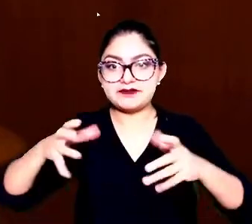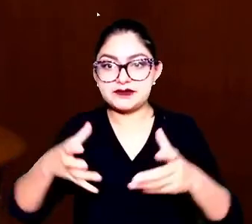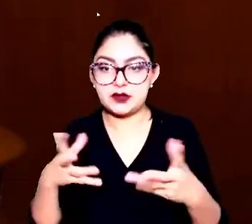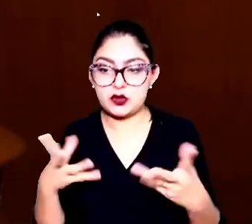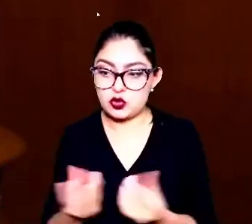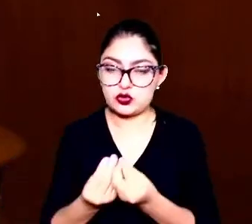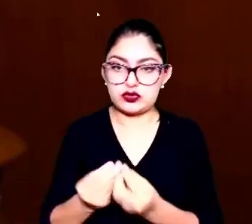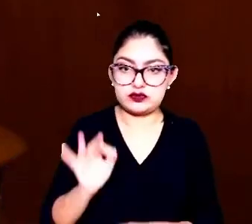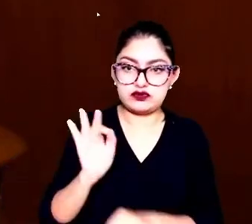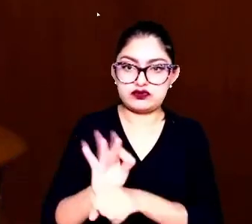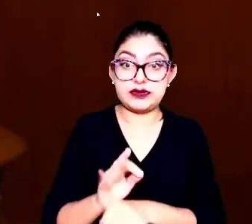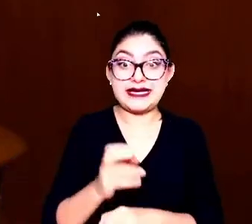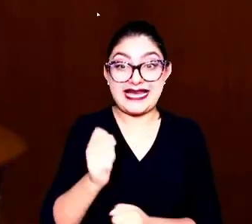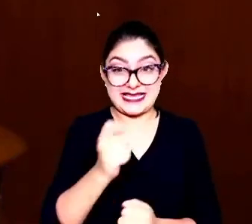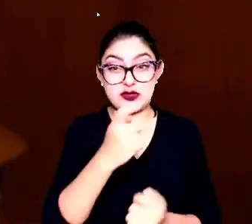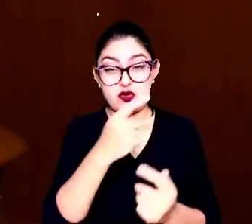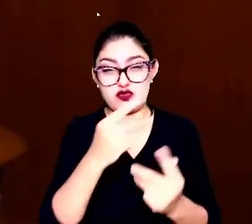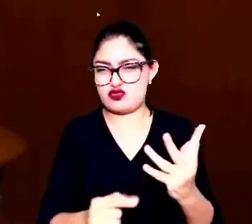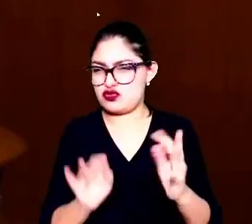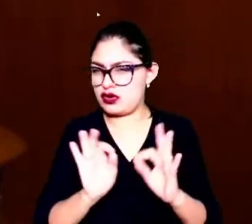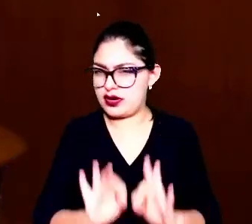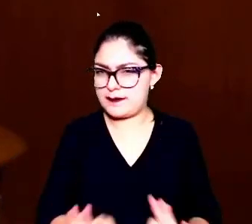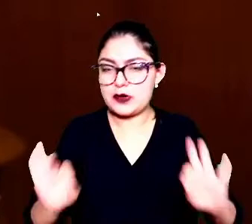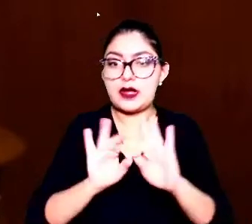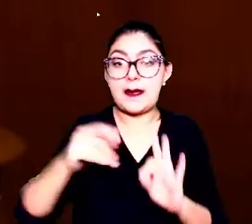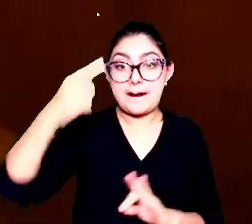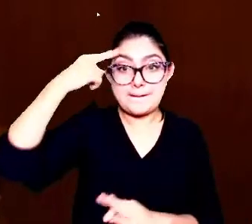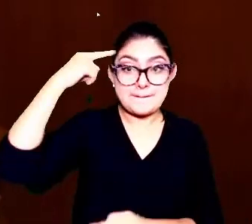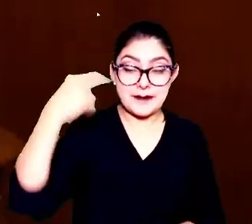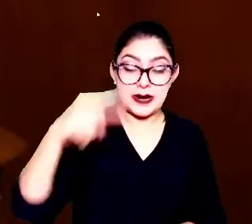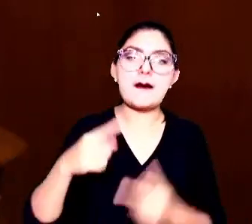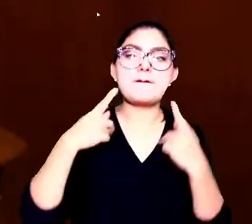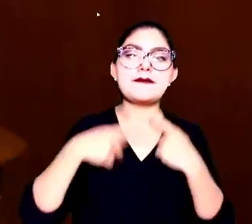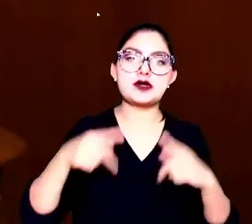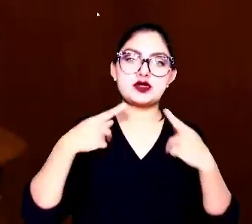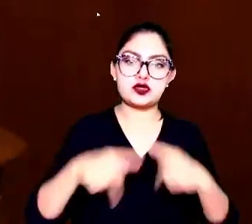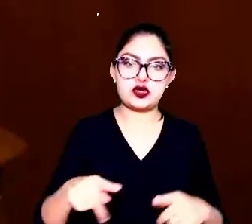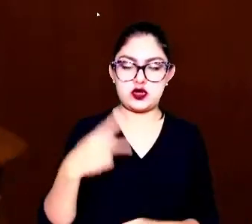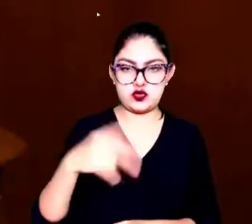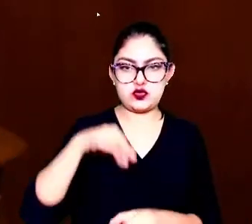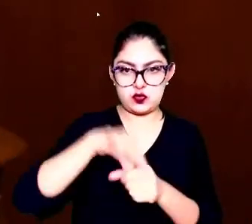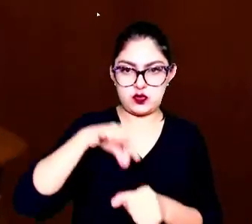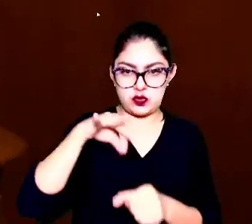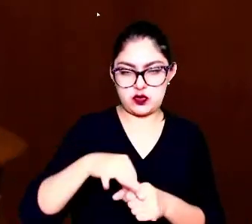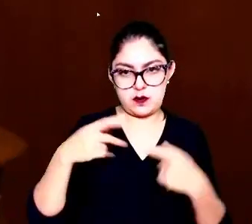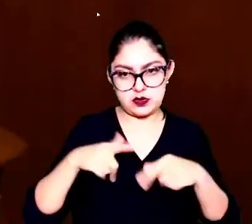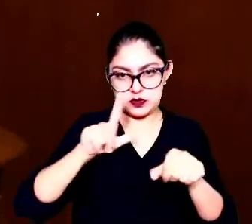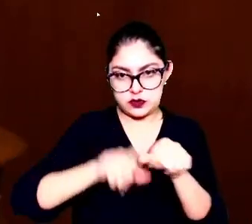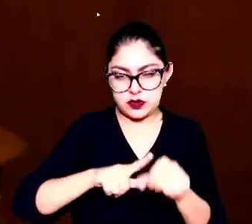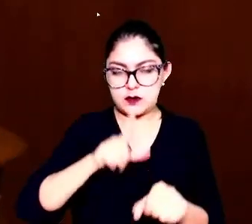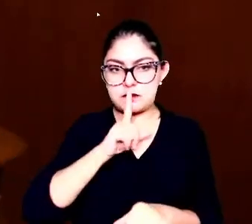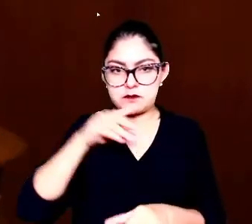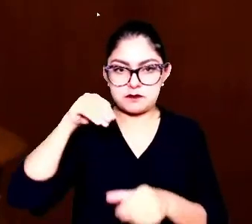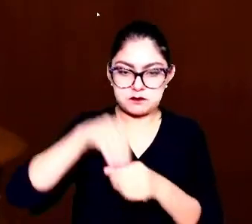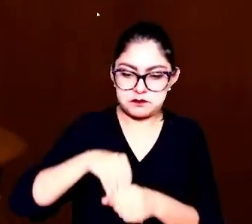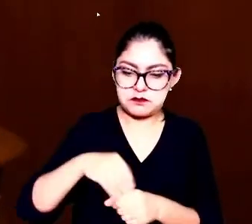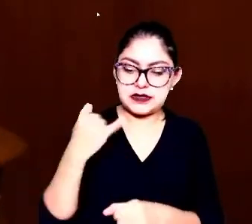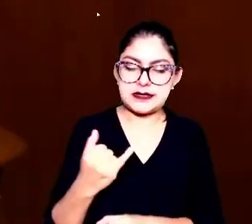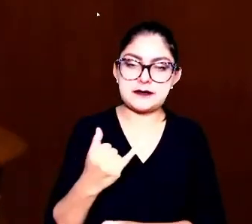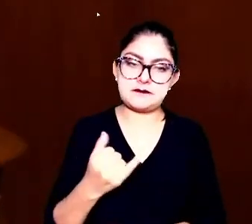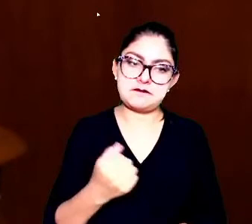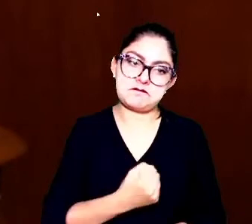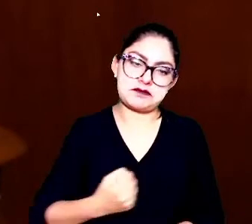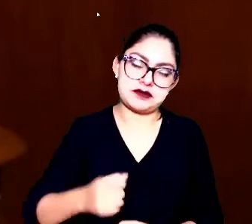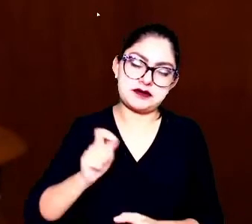principios rectores para garantizar el voto personal libre y secreto así como para asegurar la representatividad